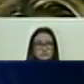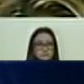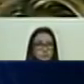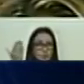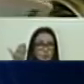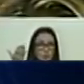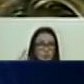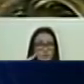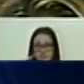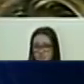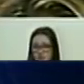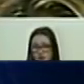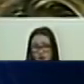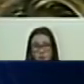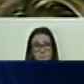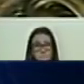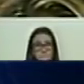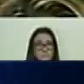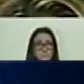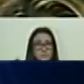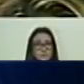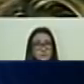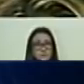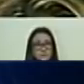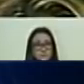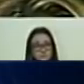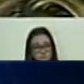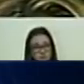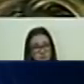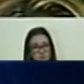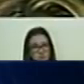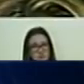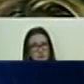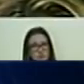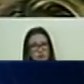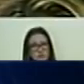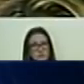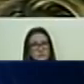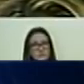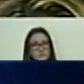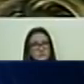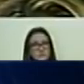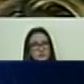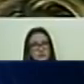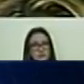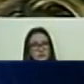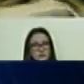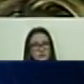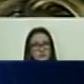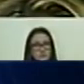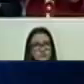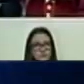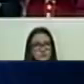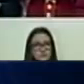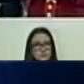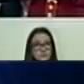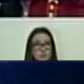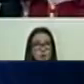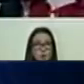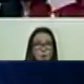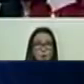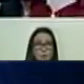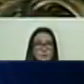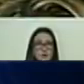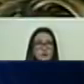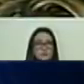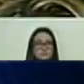incremento diario de los precios de los productos, a los cuales usted ha señalado que tiene un componente electoral. ¿Qué puede hacer su gobierno para